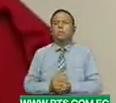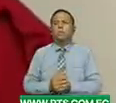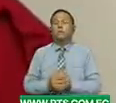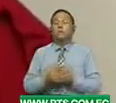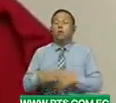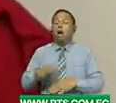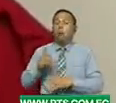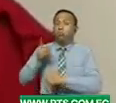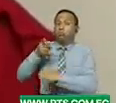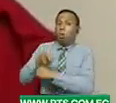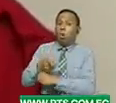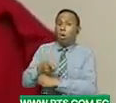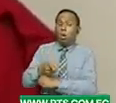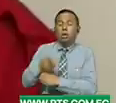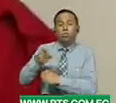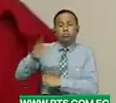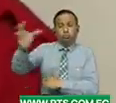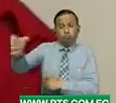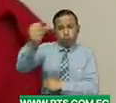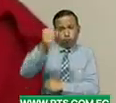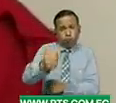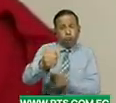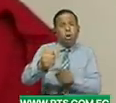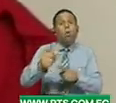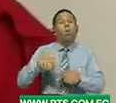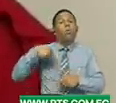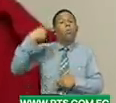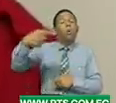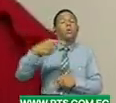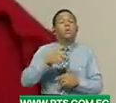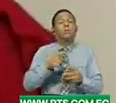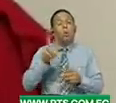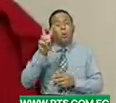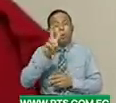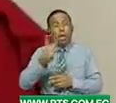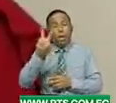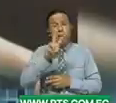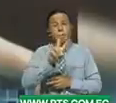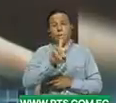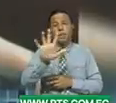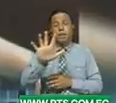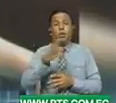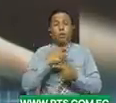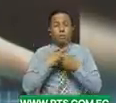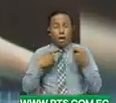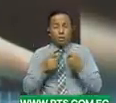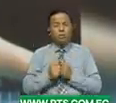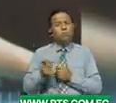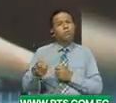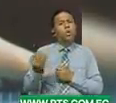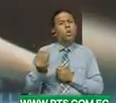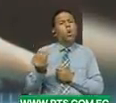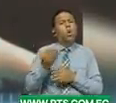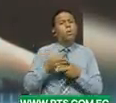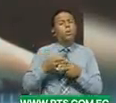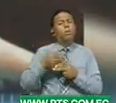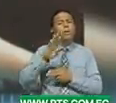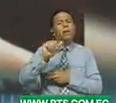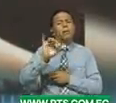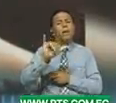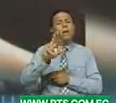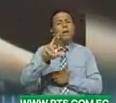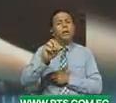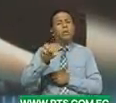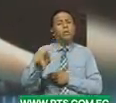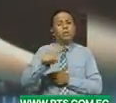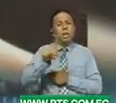detención judicial y señaló la audiencia inicial para el próximo viernes 25 de marzo. El joven, identificado como Byron Zeta, es